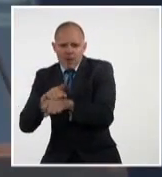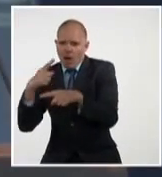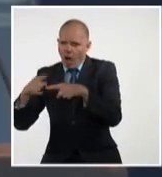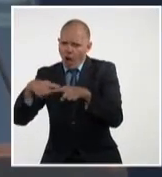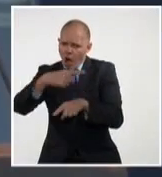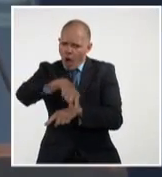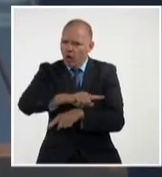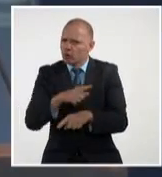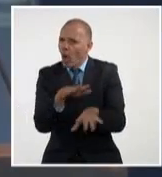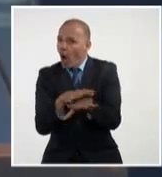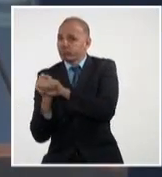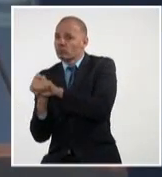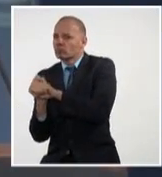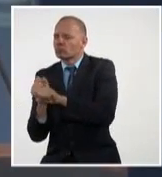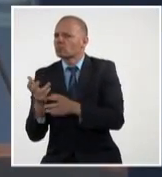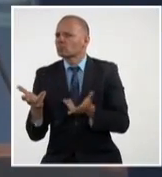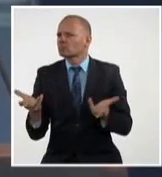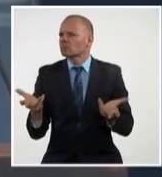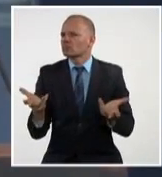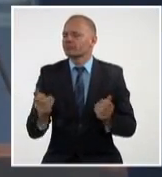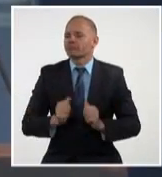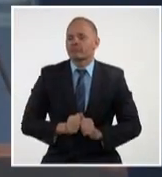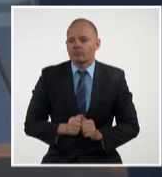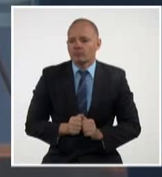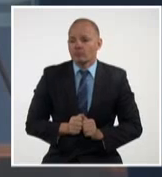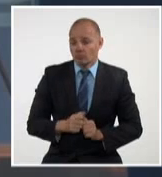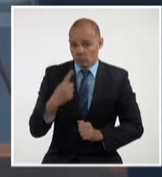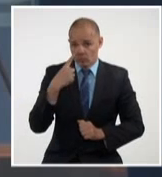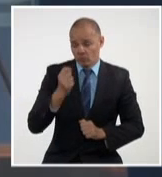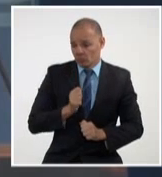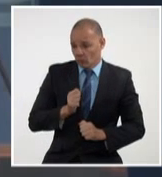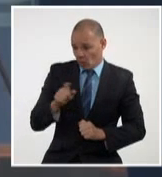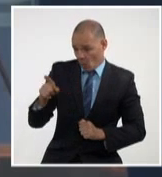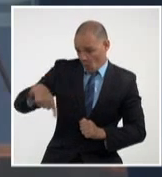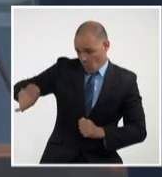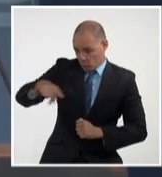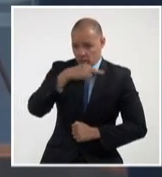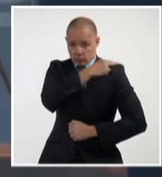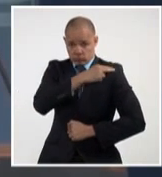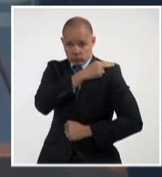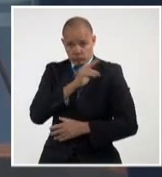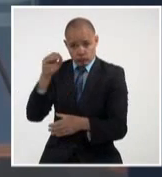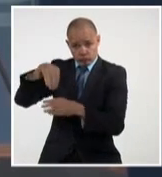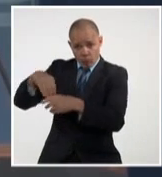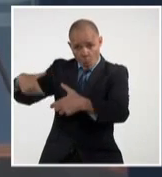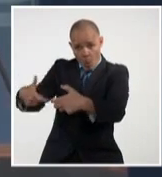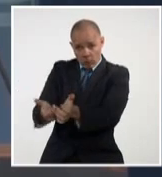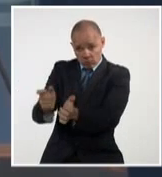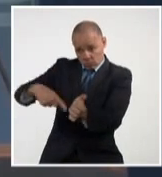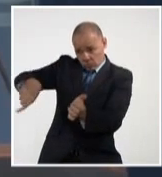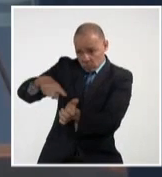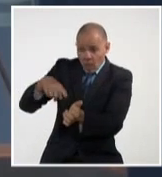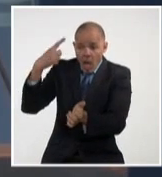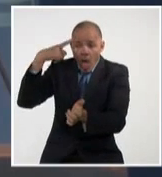Ahora le corresponde al Congreso decidir si continúan apoyando la lucha por la libertad en Ucrania como parte de una coalición de 50 países que el